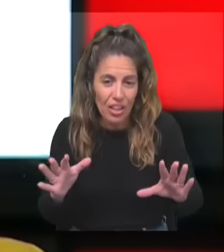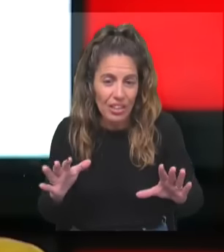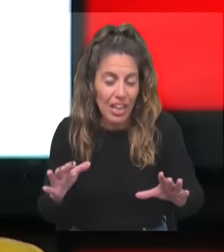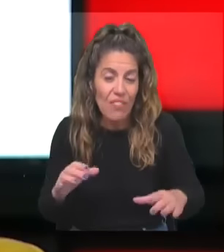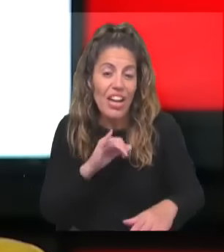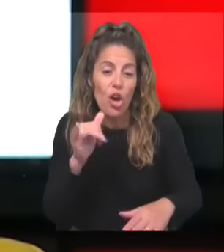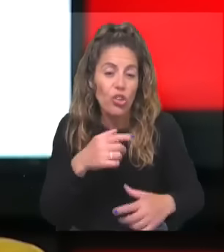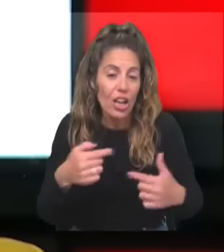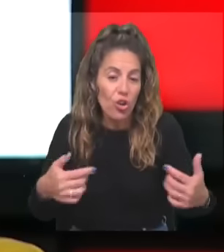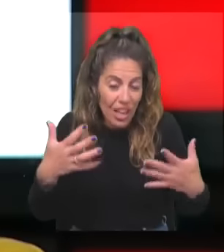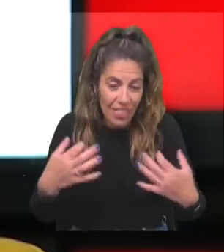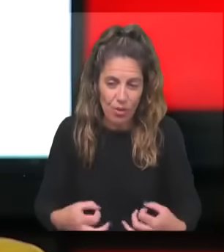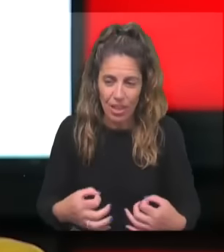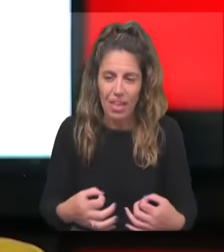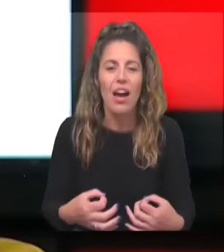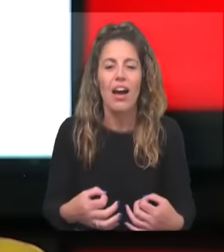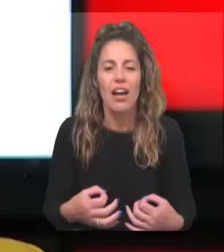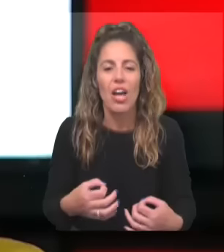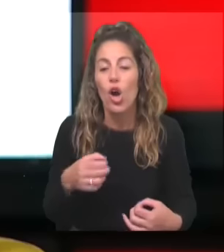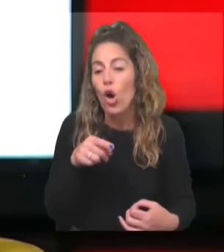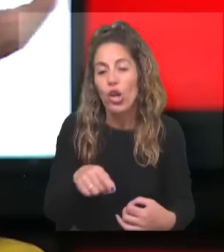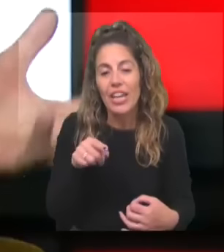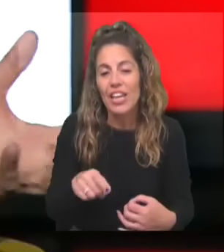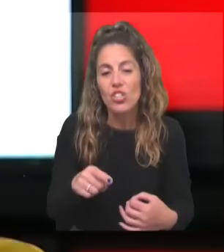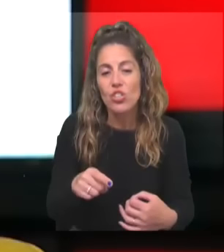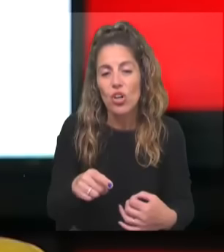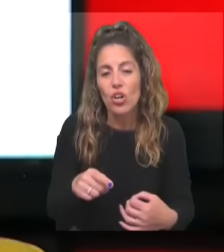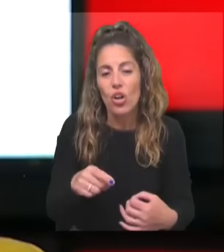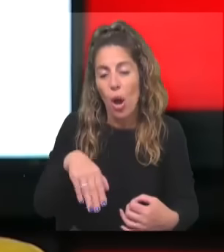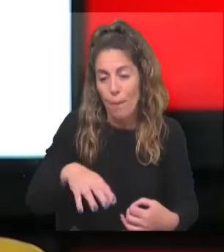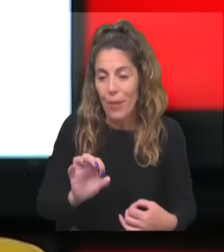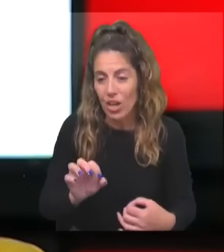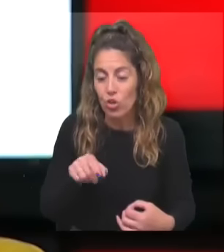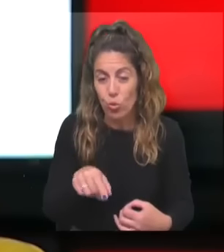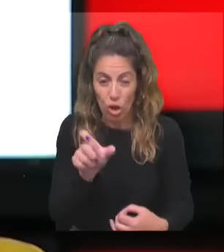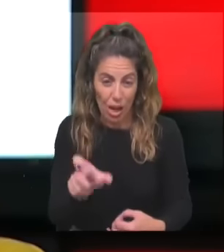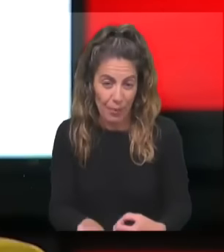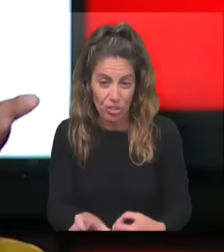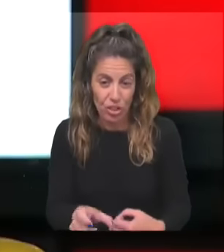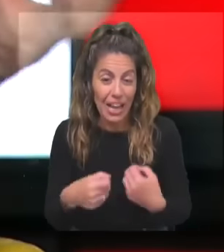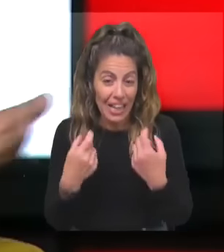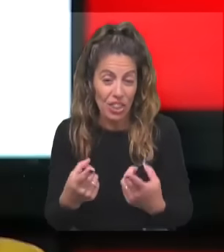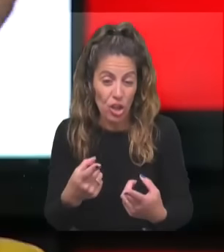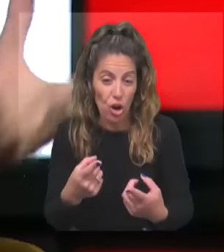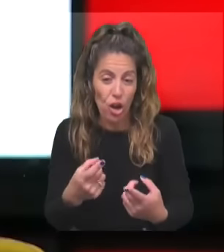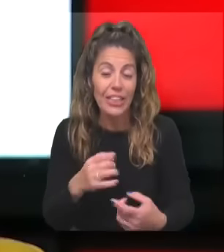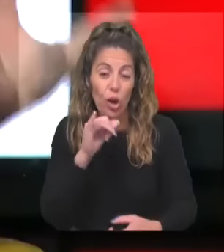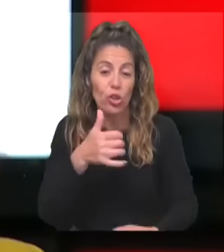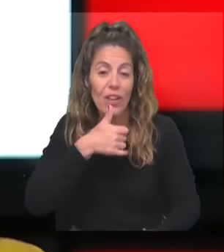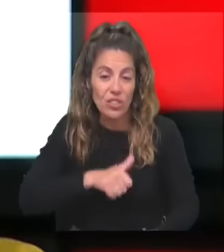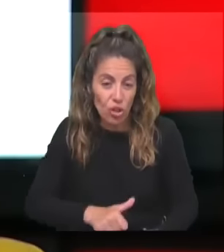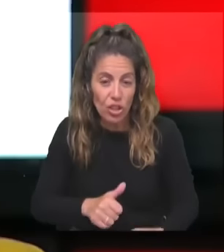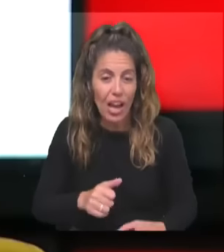verosímiles, ¿no? Digamos, entonces, y con ellos, y en diálogo con ellos, Marco fue uno de ellos, claro, fuimos como estableciendo